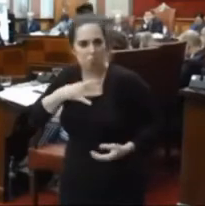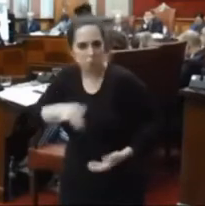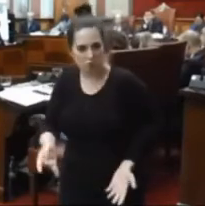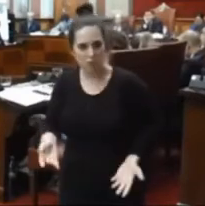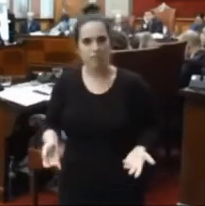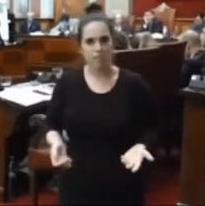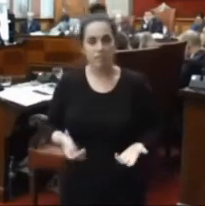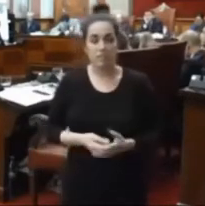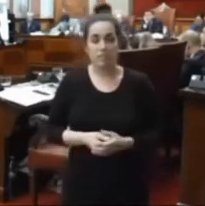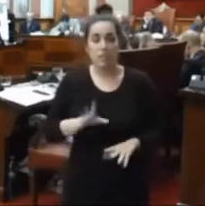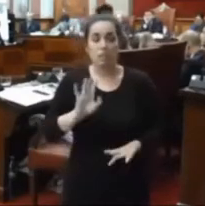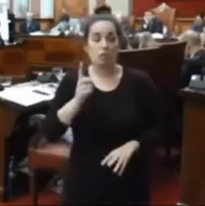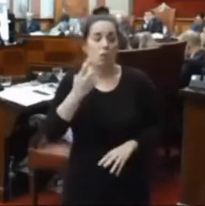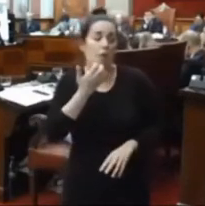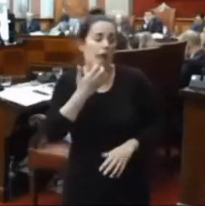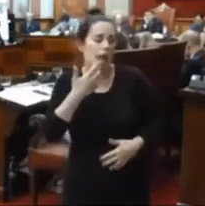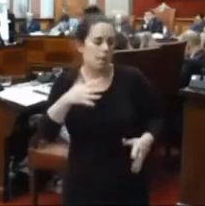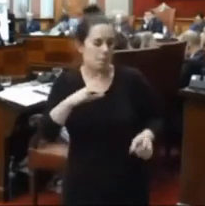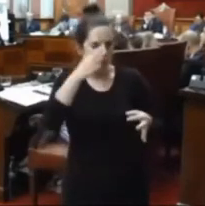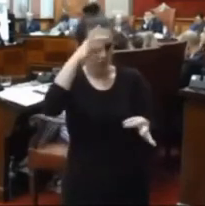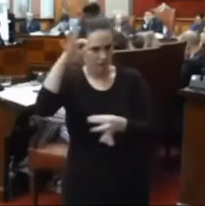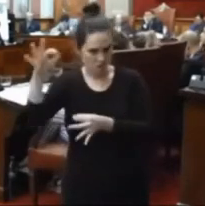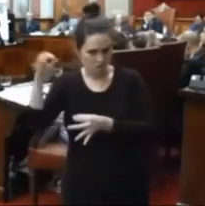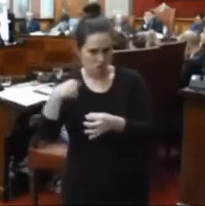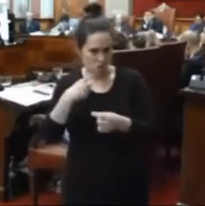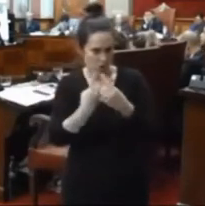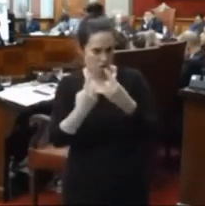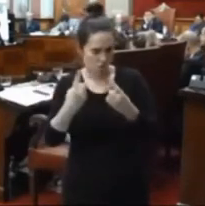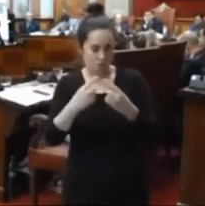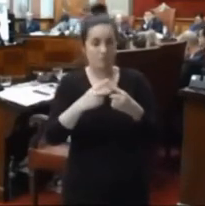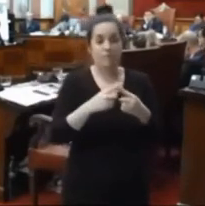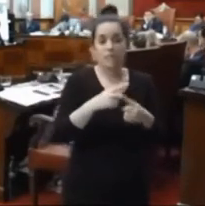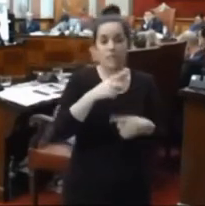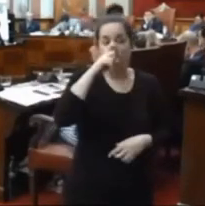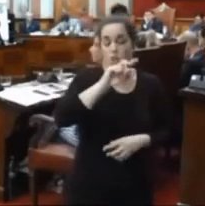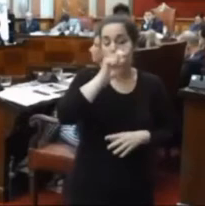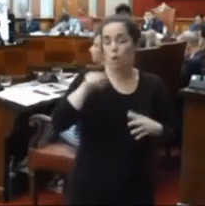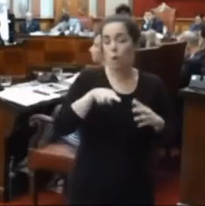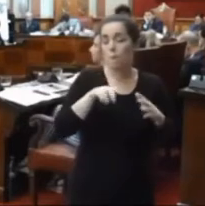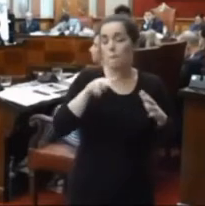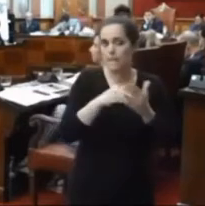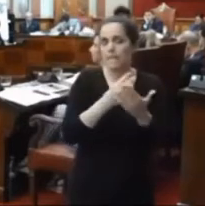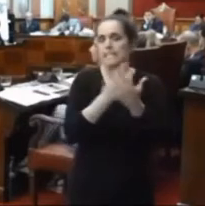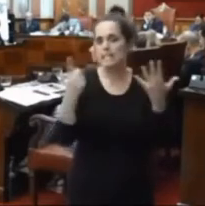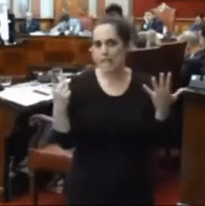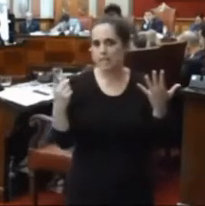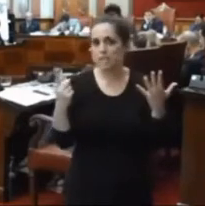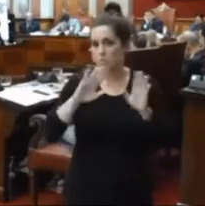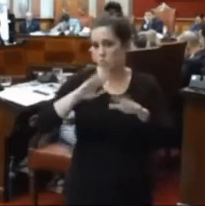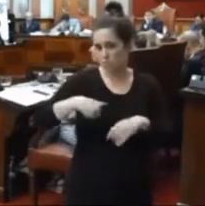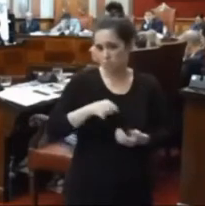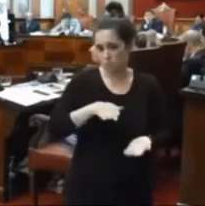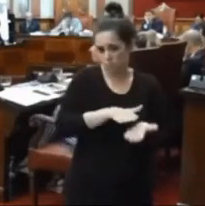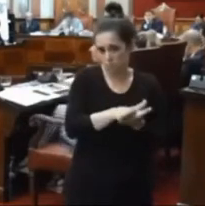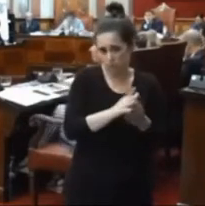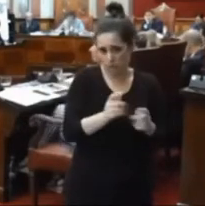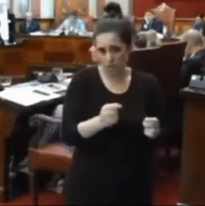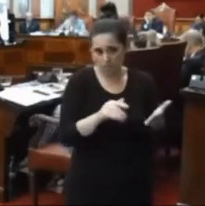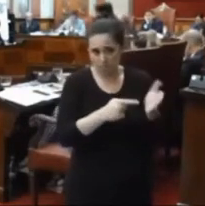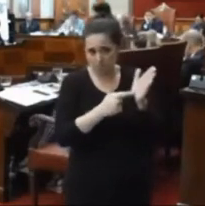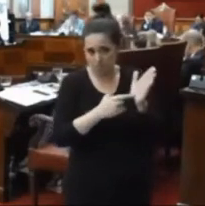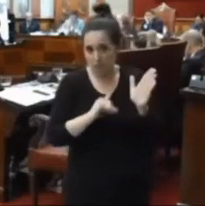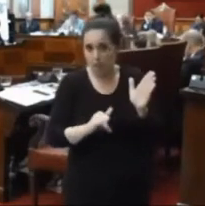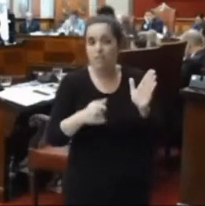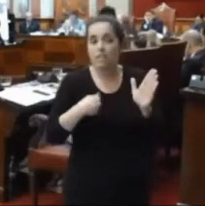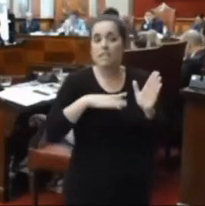botón de muestra solo algunos datos. Con datos de 2016, que son los últimos publicados, Canarias ocupa el quinto